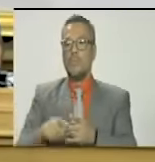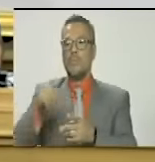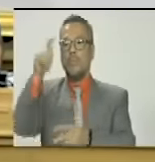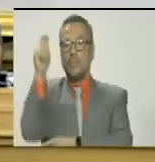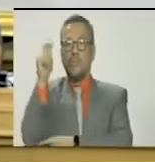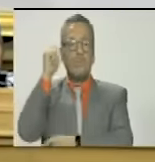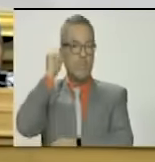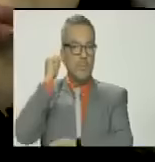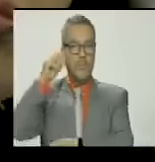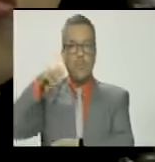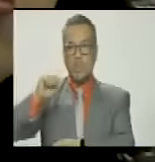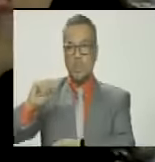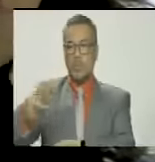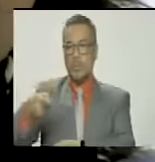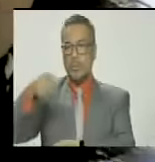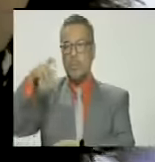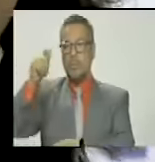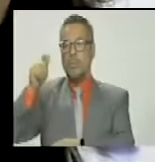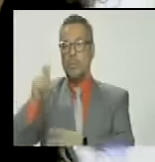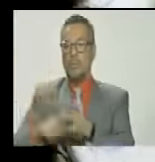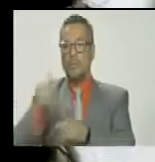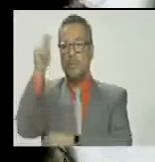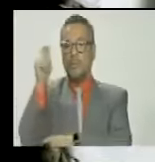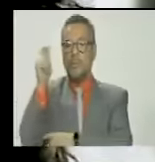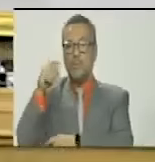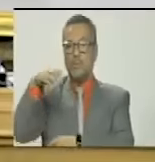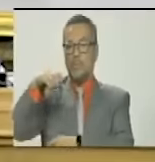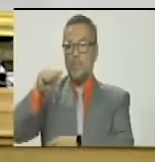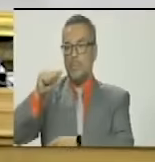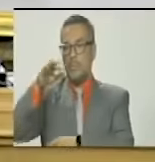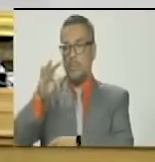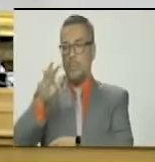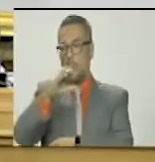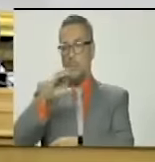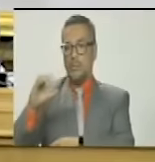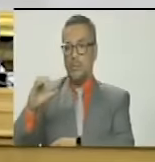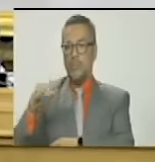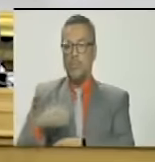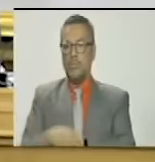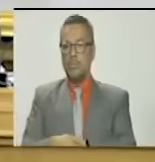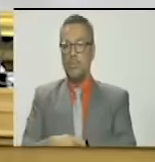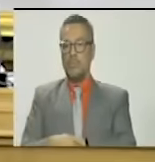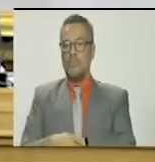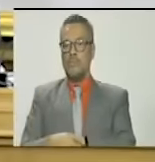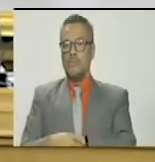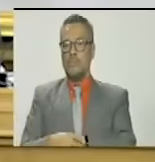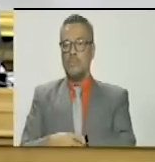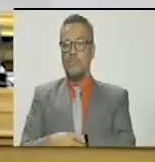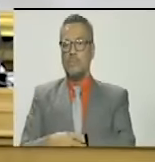la diputada Angelita Mayo y el diputado Alfonso Campos Jesurún.